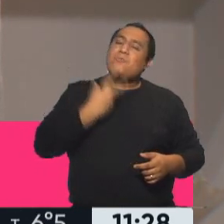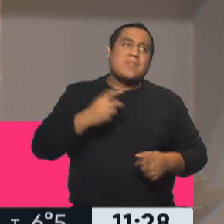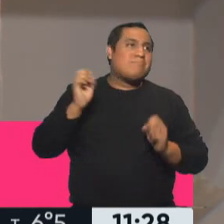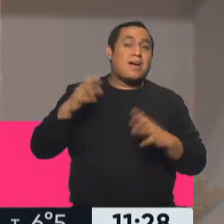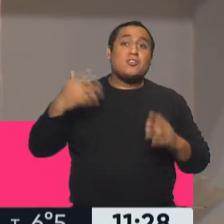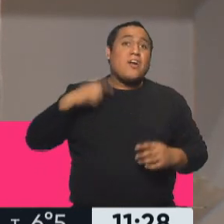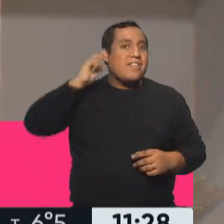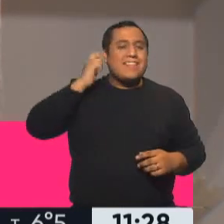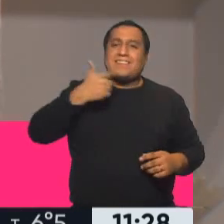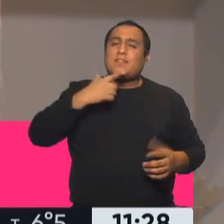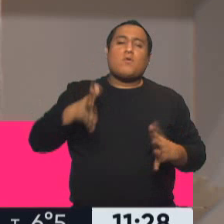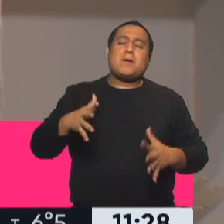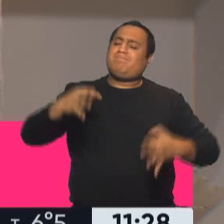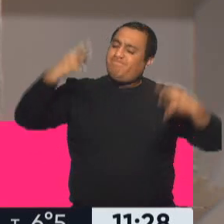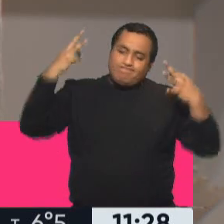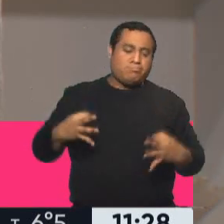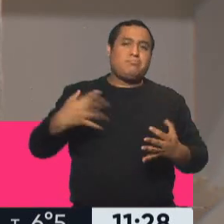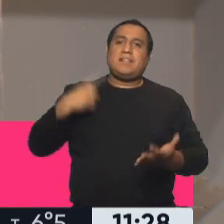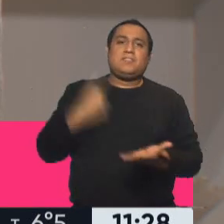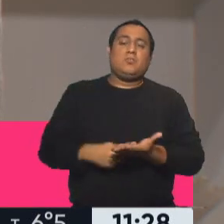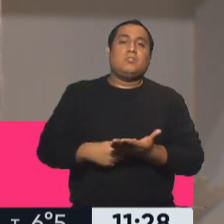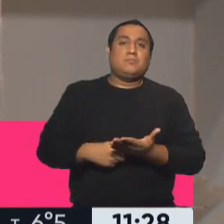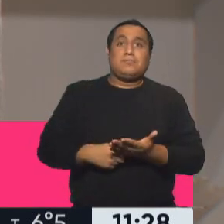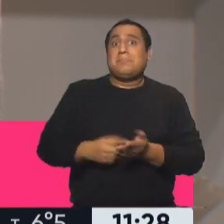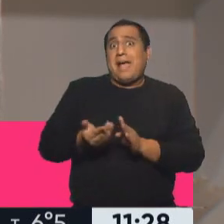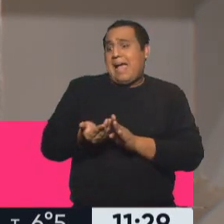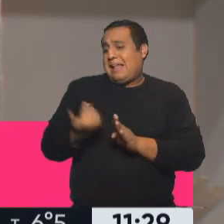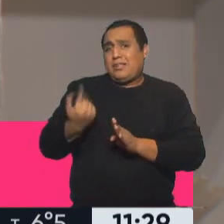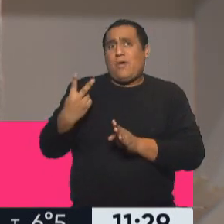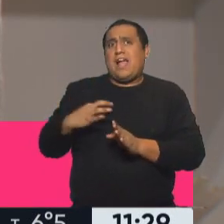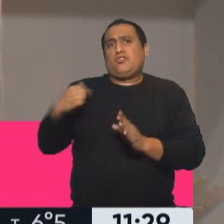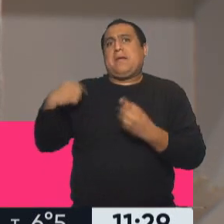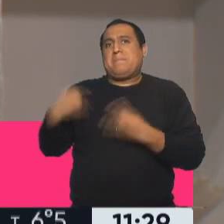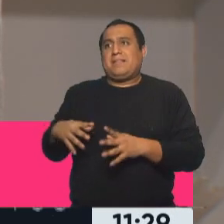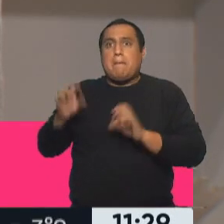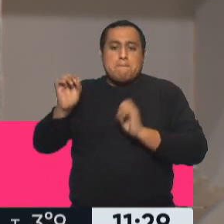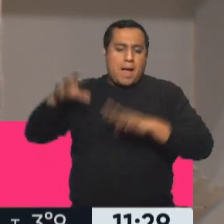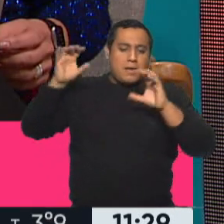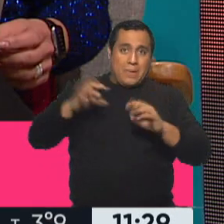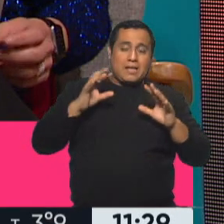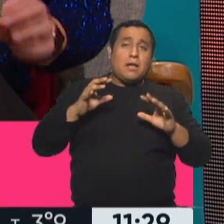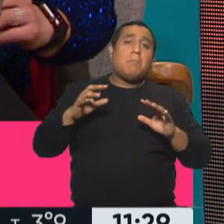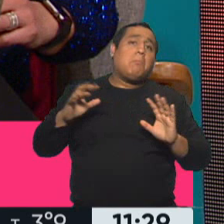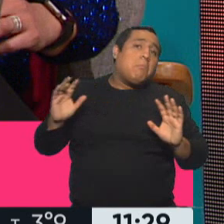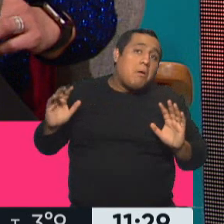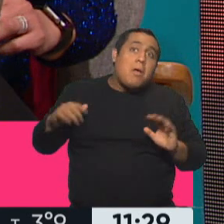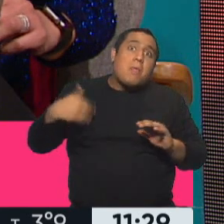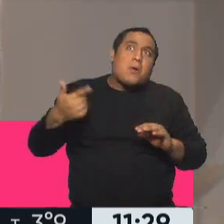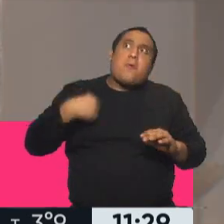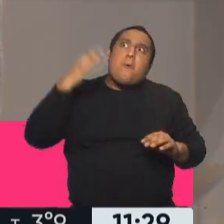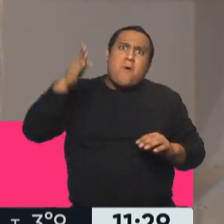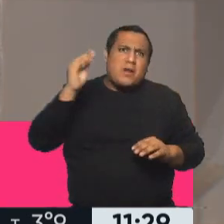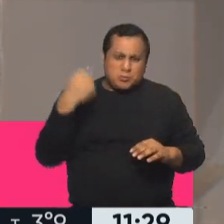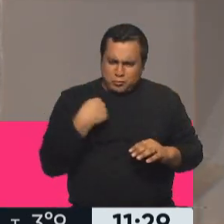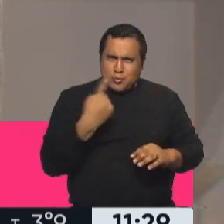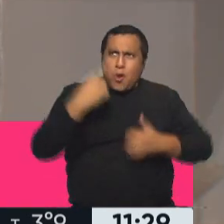tenía 17 años cuando fui, o sea que empezaba, hacía muy poco, 2 años hacía magia, ya muy poquito, y me fui a Brasil solo